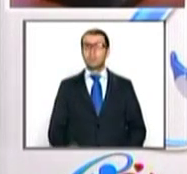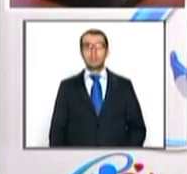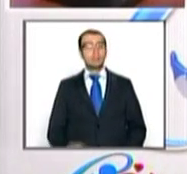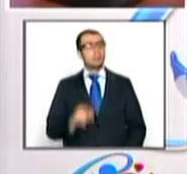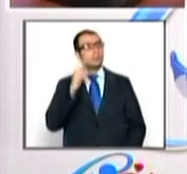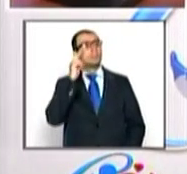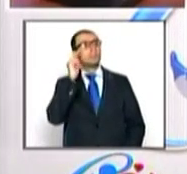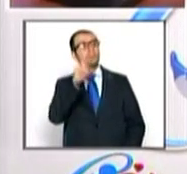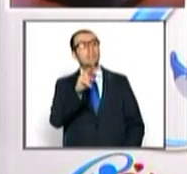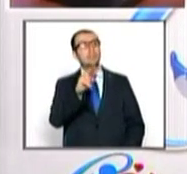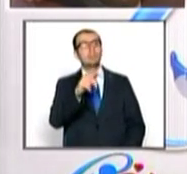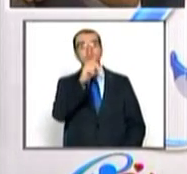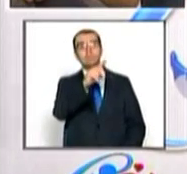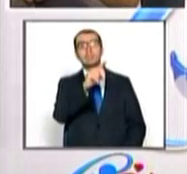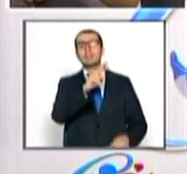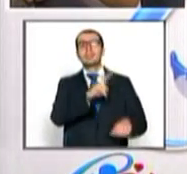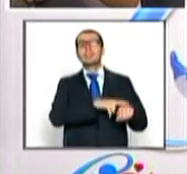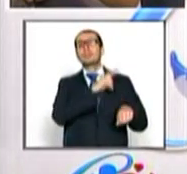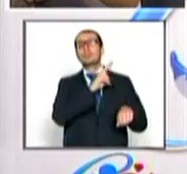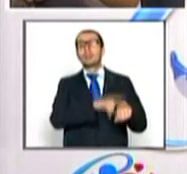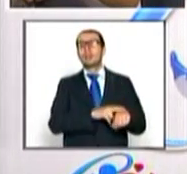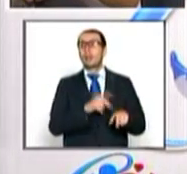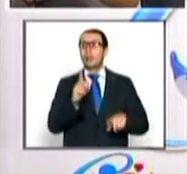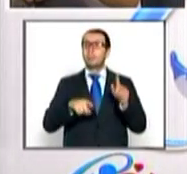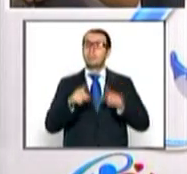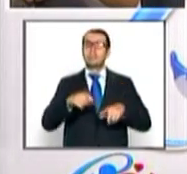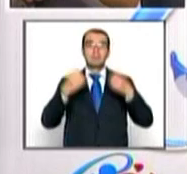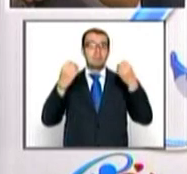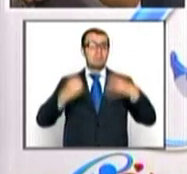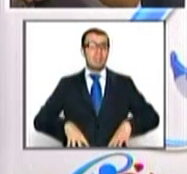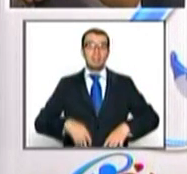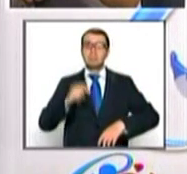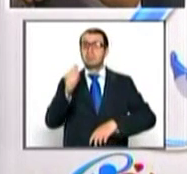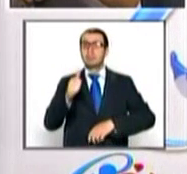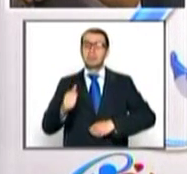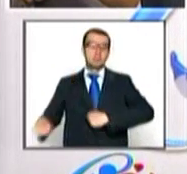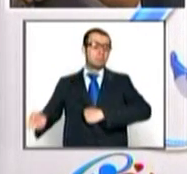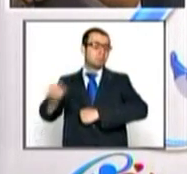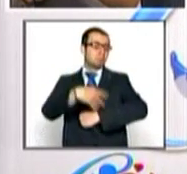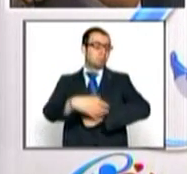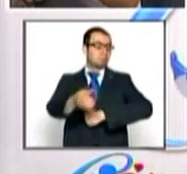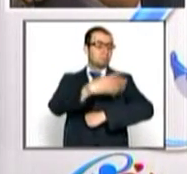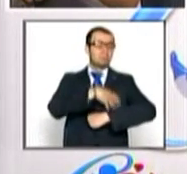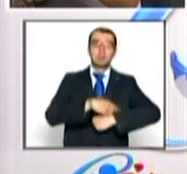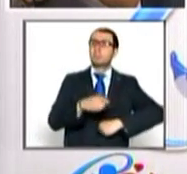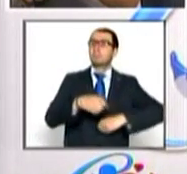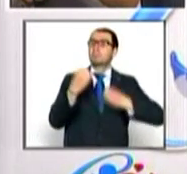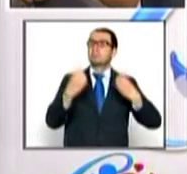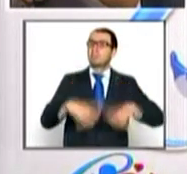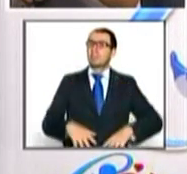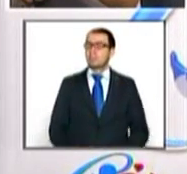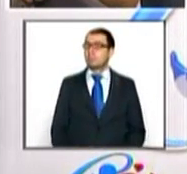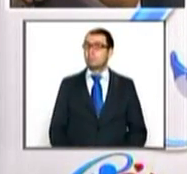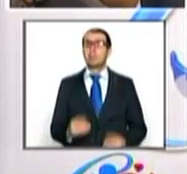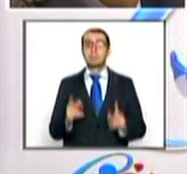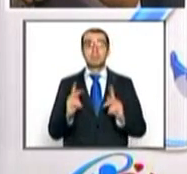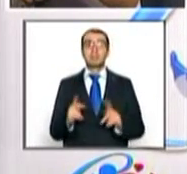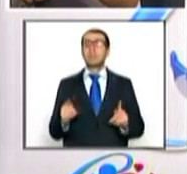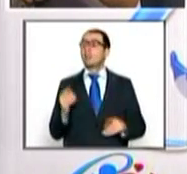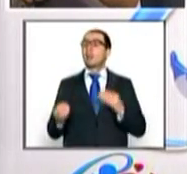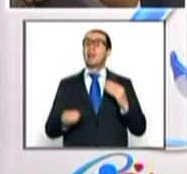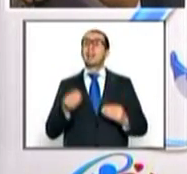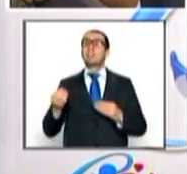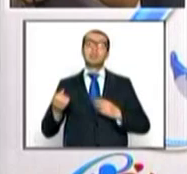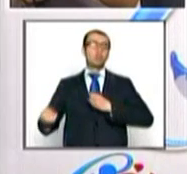pero esto se ha perdido mucho en el concepto de la canasta familiar, porque ya el común de las personas merca en